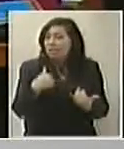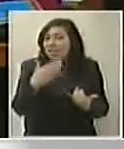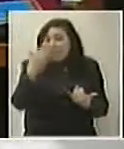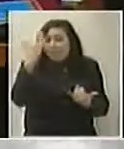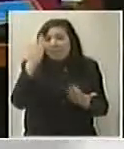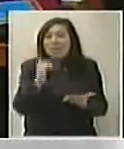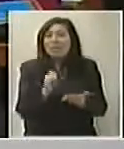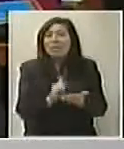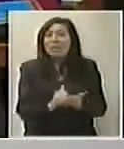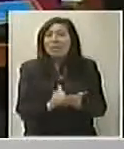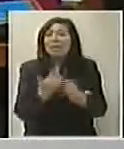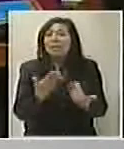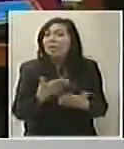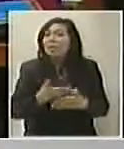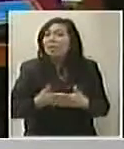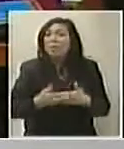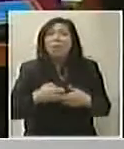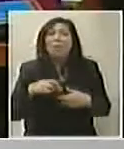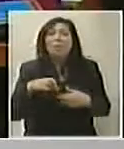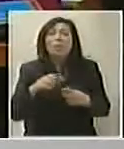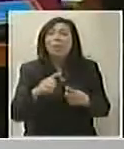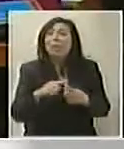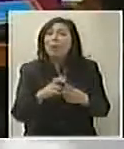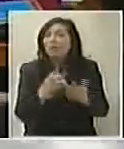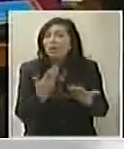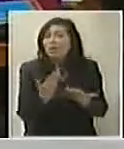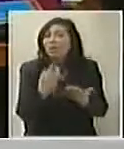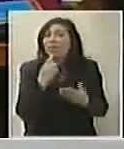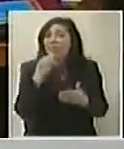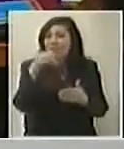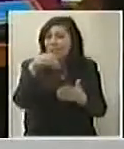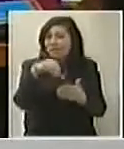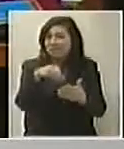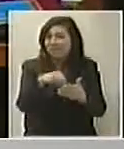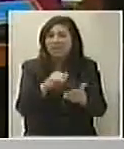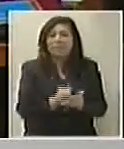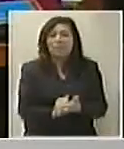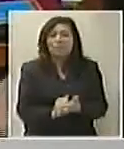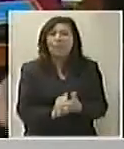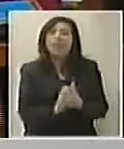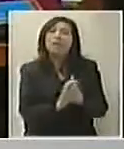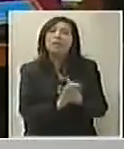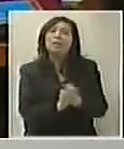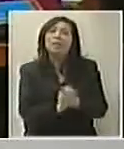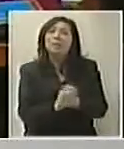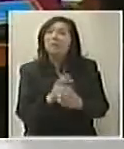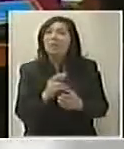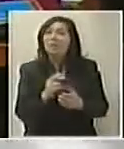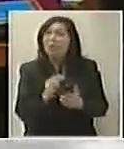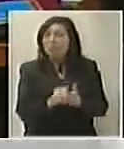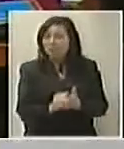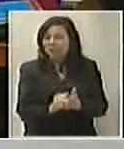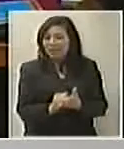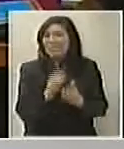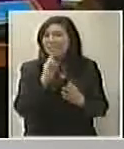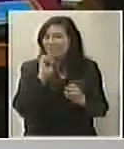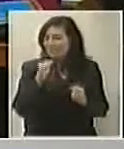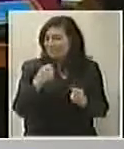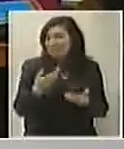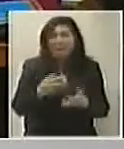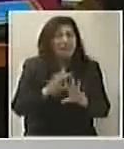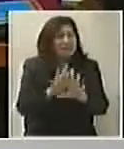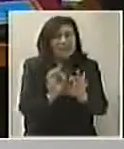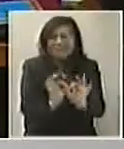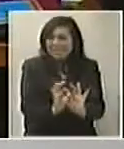sabemos todo lo que pasa en la Procuraduría, donde se han nombrado a los amigos del Procurador Anticorrupción sin